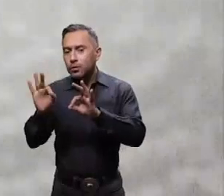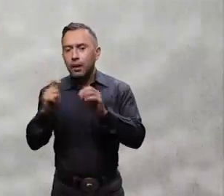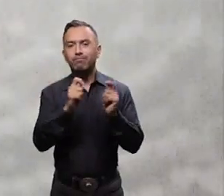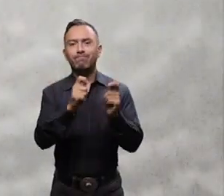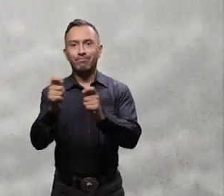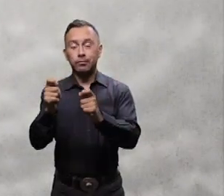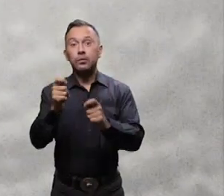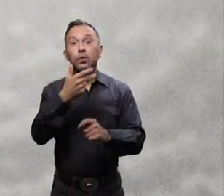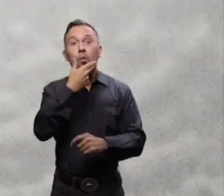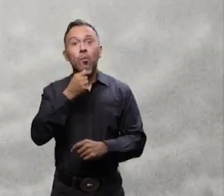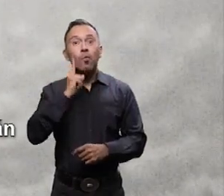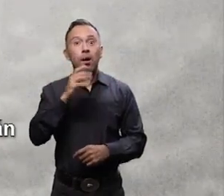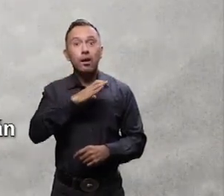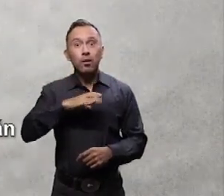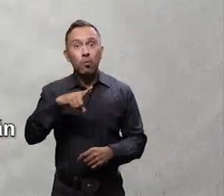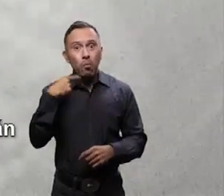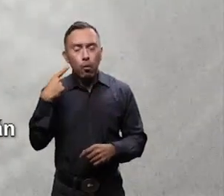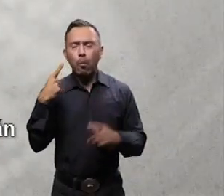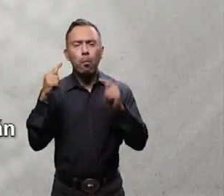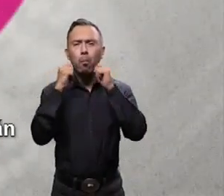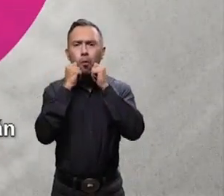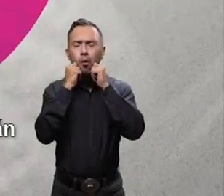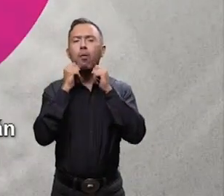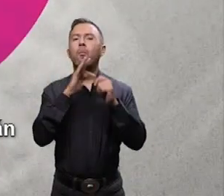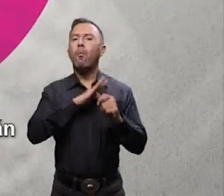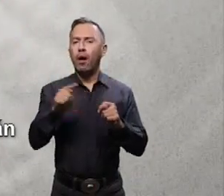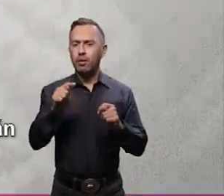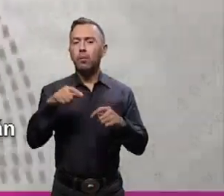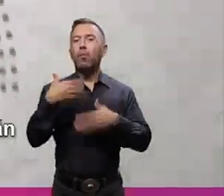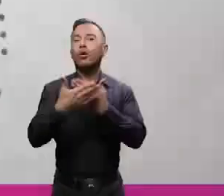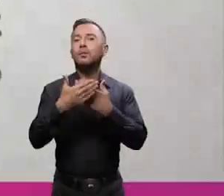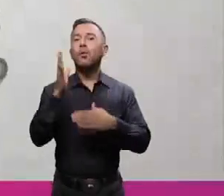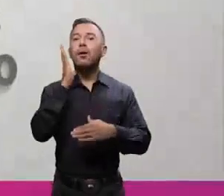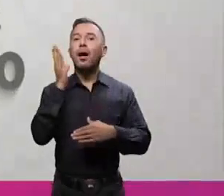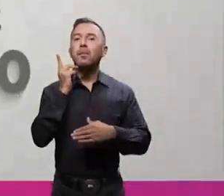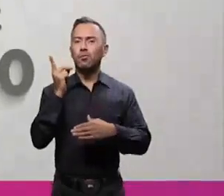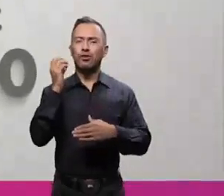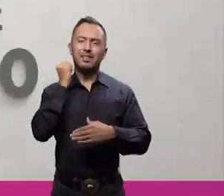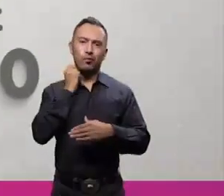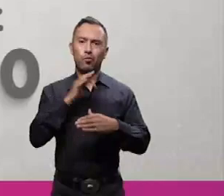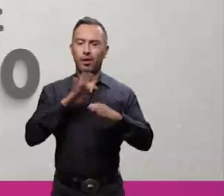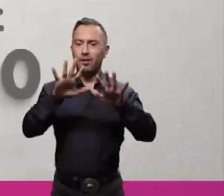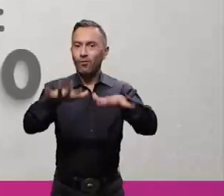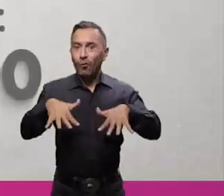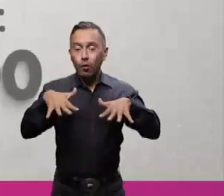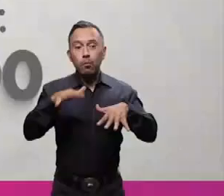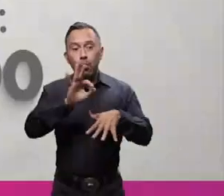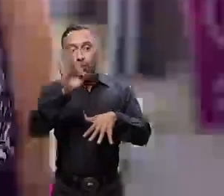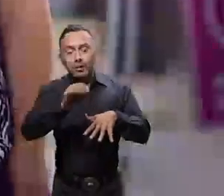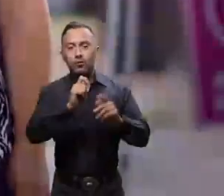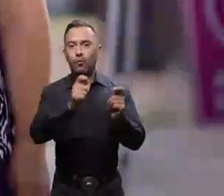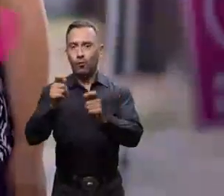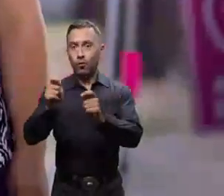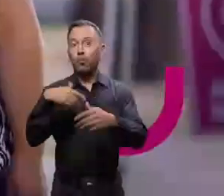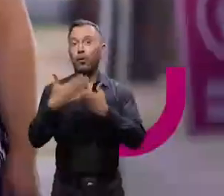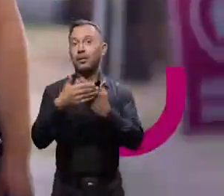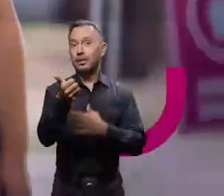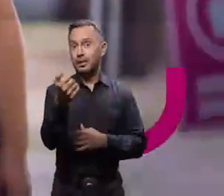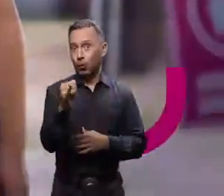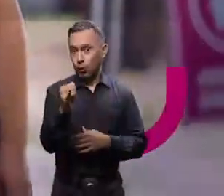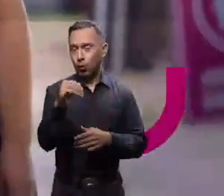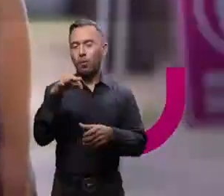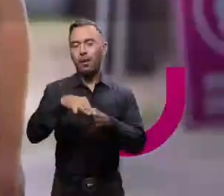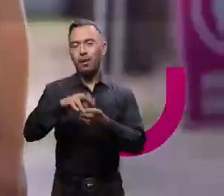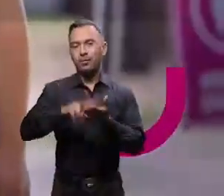si tu candidato o candidata no gana, tu voto sigue contando para elegir a quienes integrarán la Cámara por representación proporcional. El 6 de junio, el